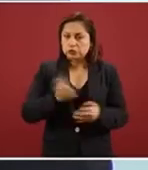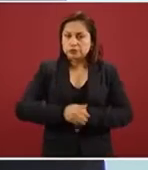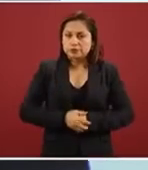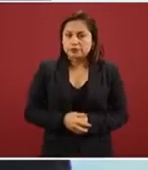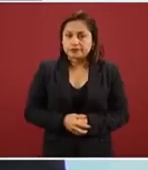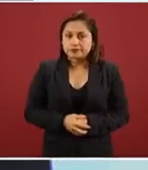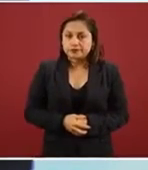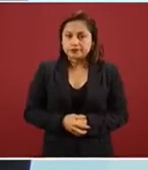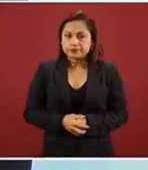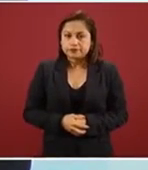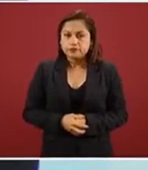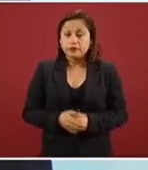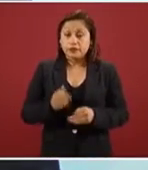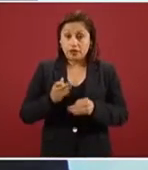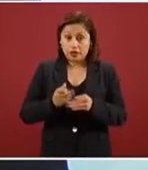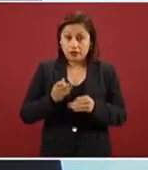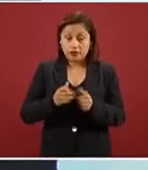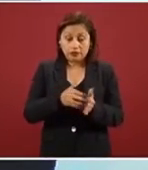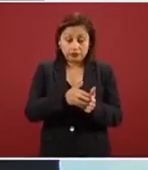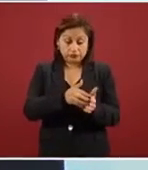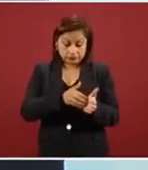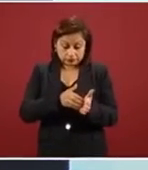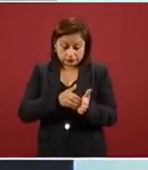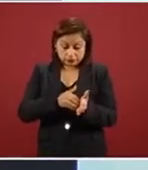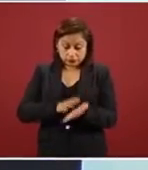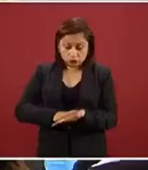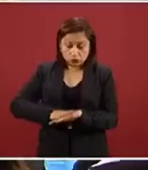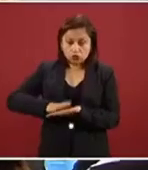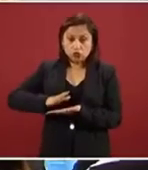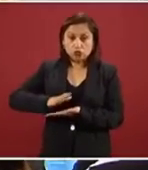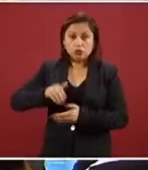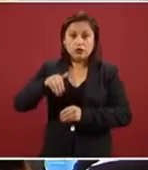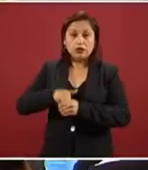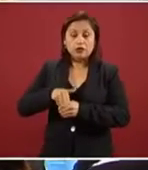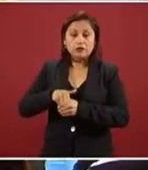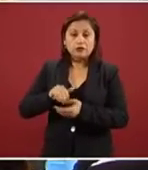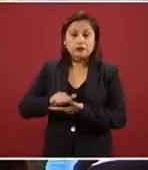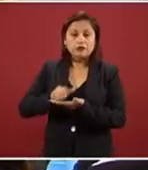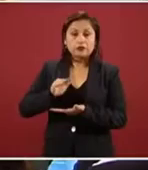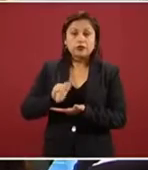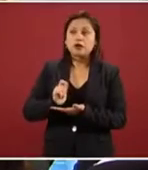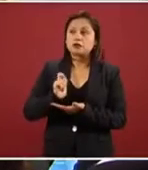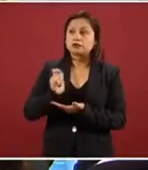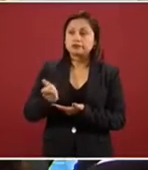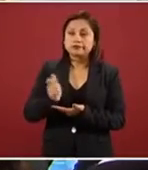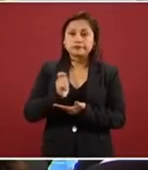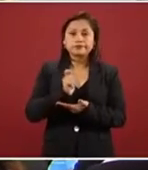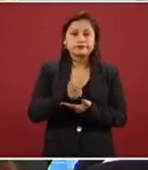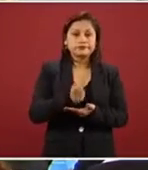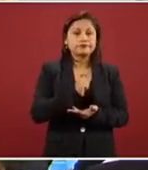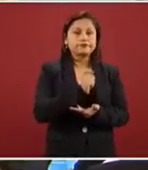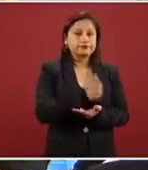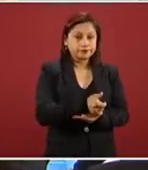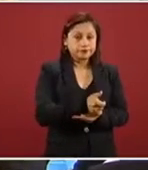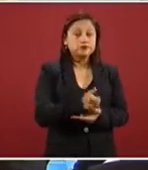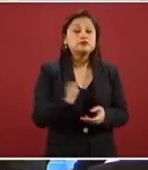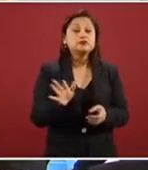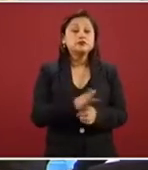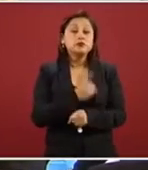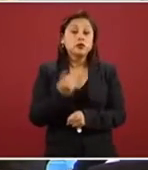Y ya estamos pagando muchísimo por mantener la